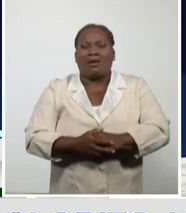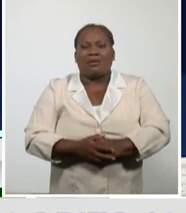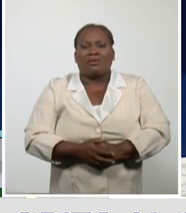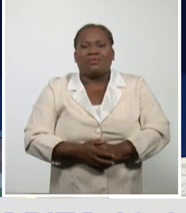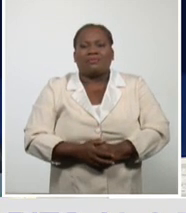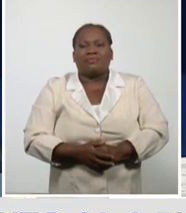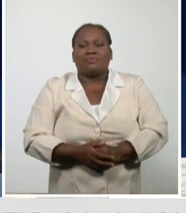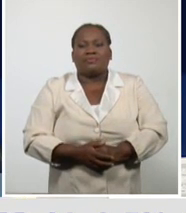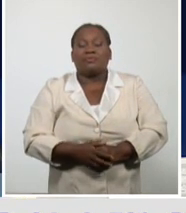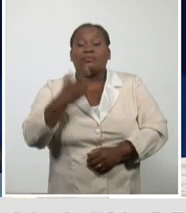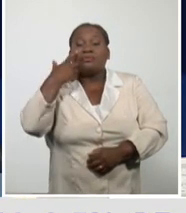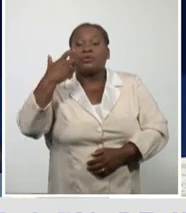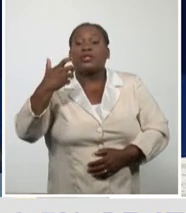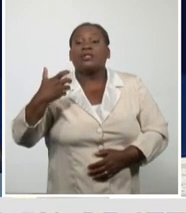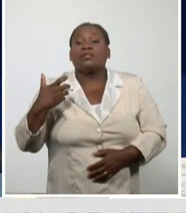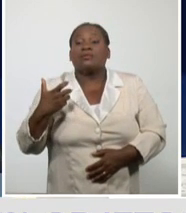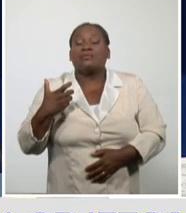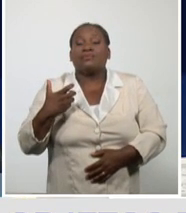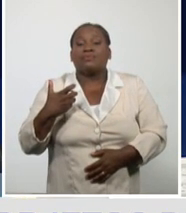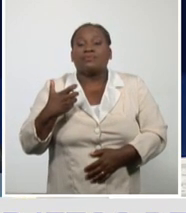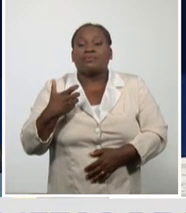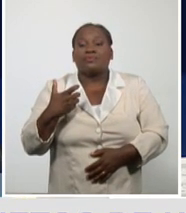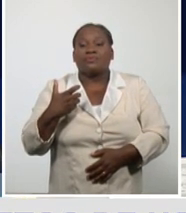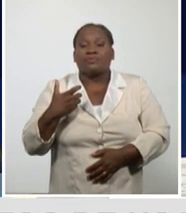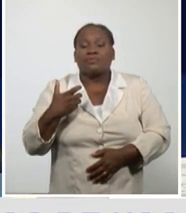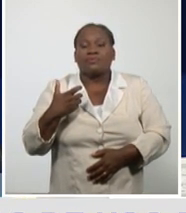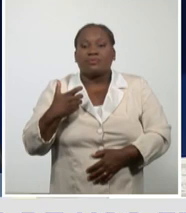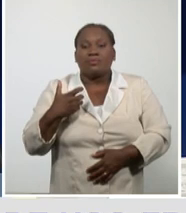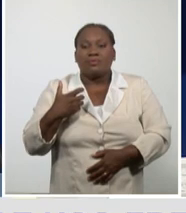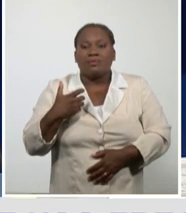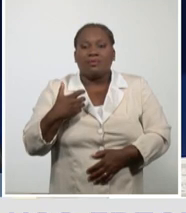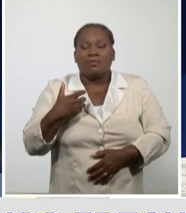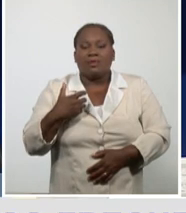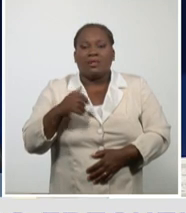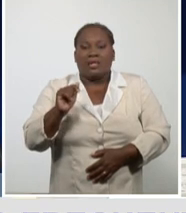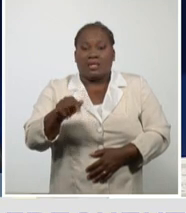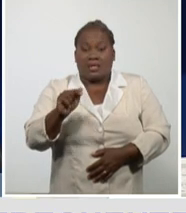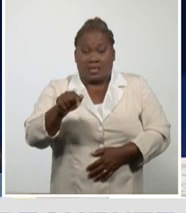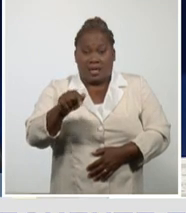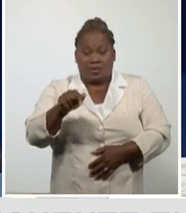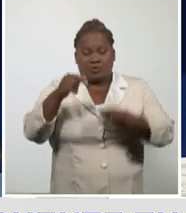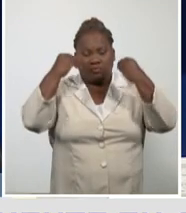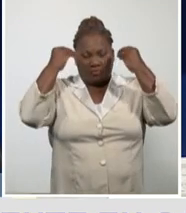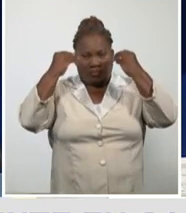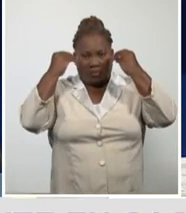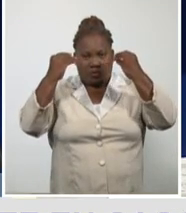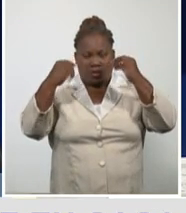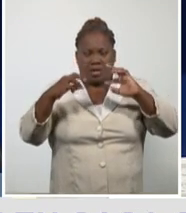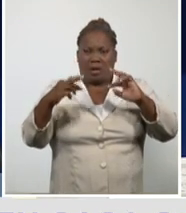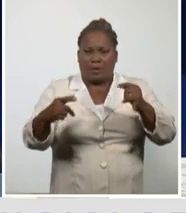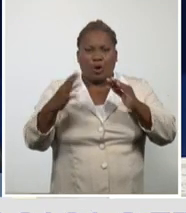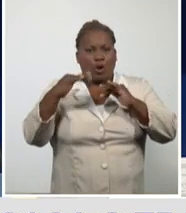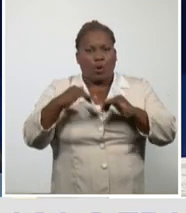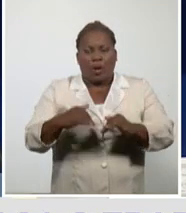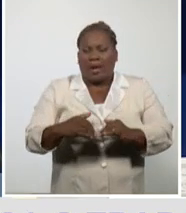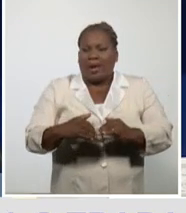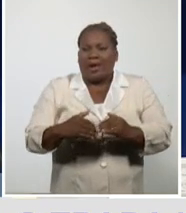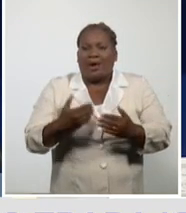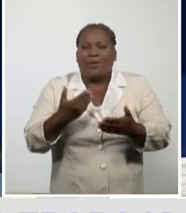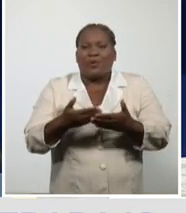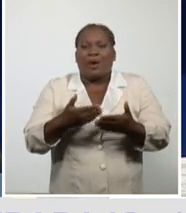es importante que esto se tenga en cuenta. porque reitero, no es una prueba que,